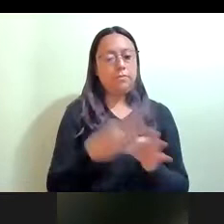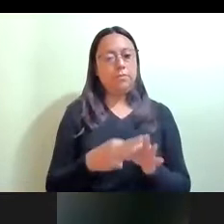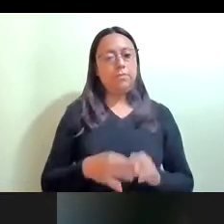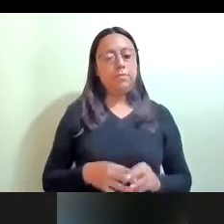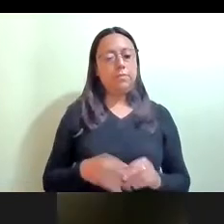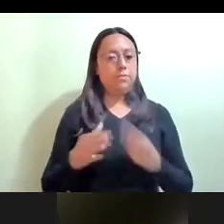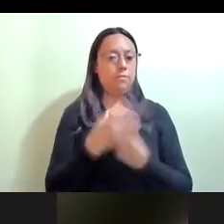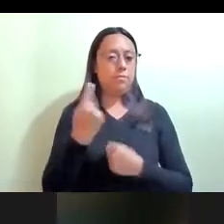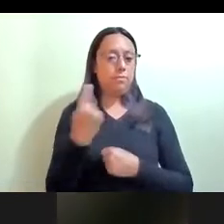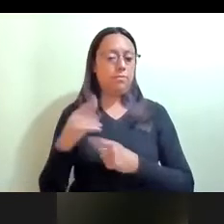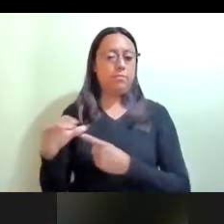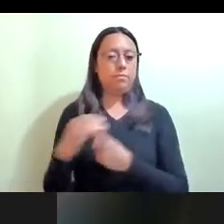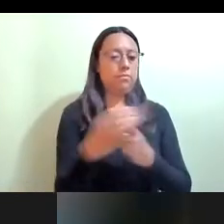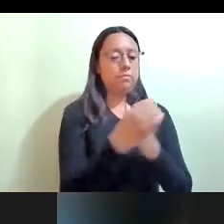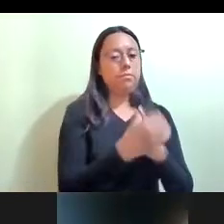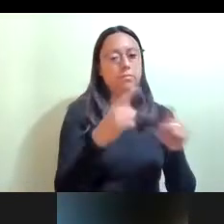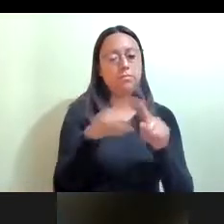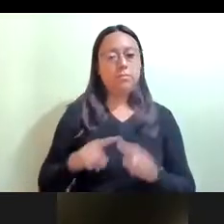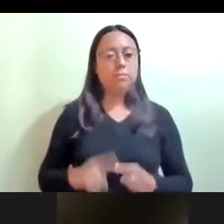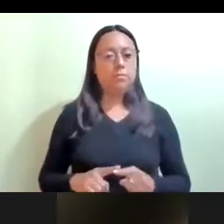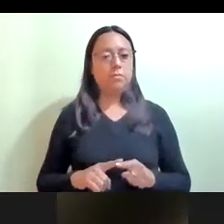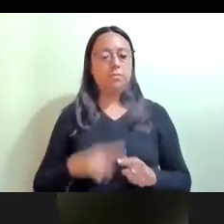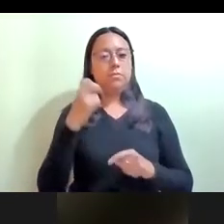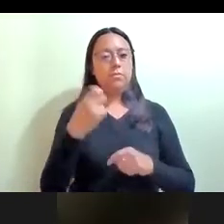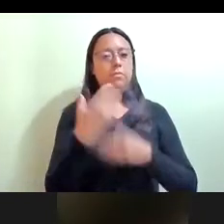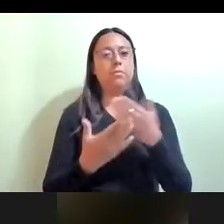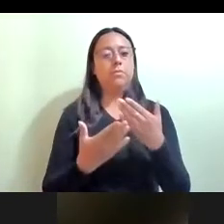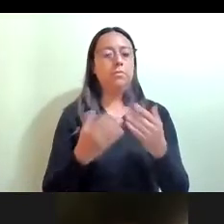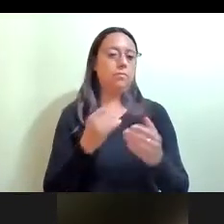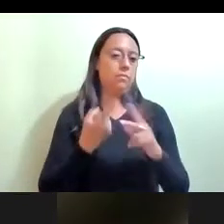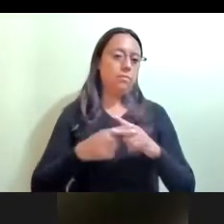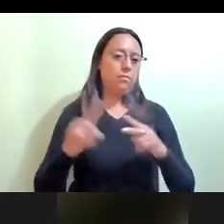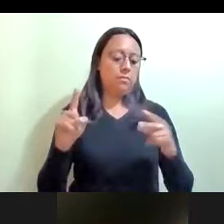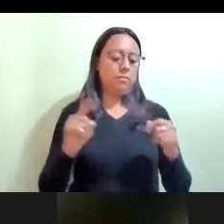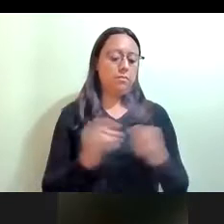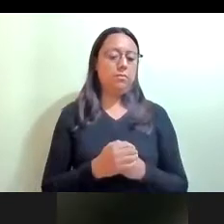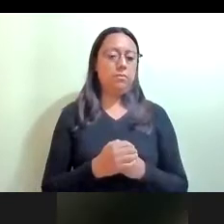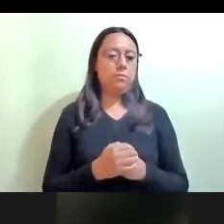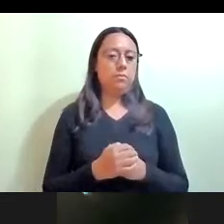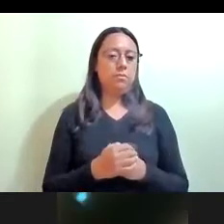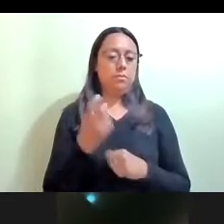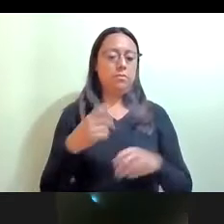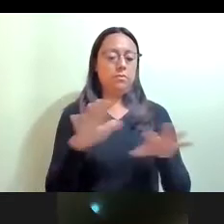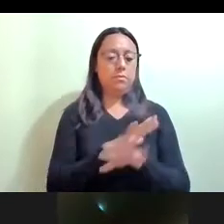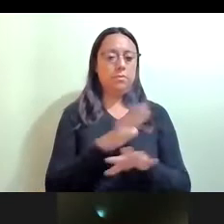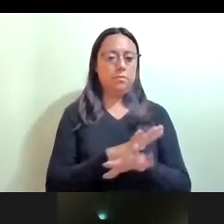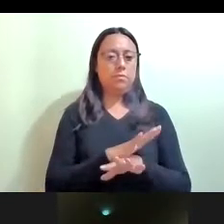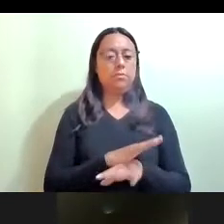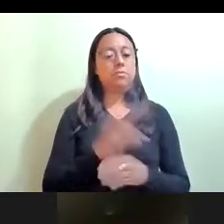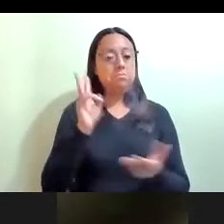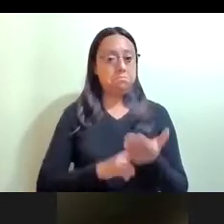cabo por las comisiones hasta antes del inicio de la vigencia de la presente reforma, será